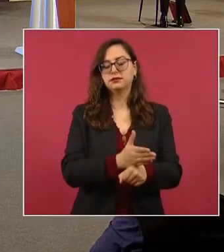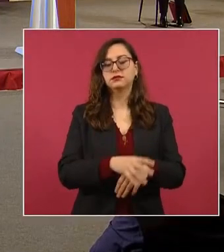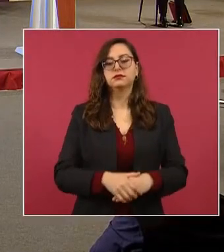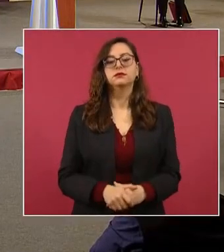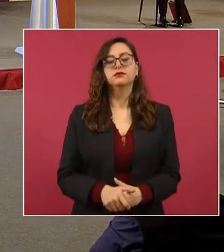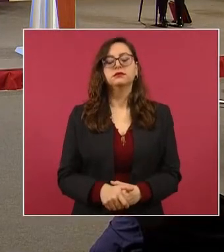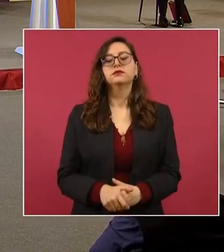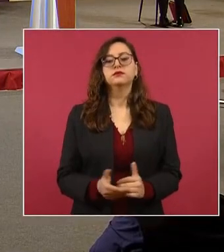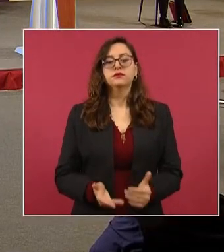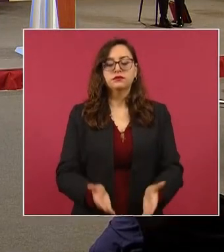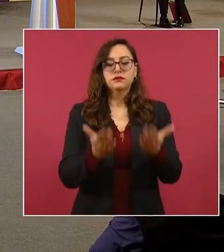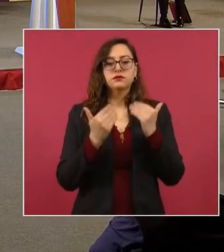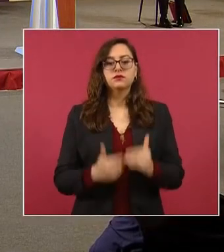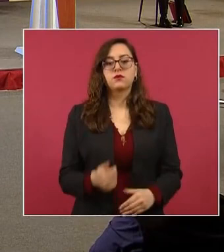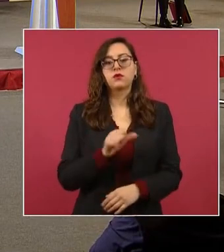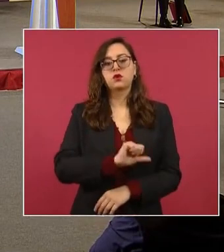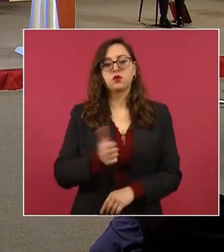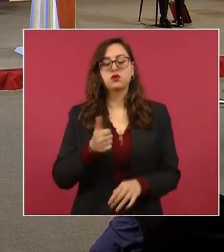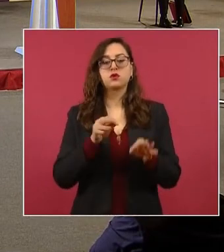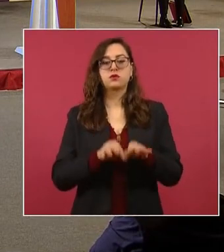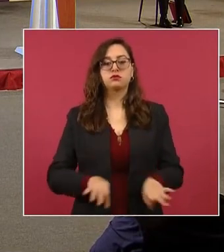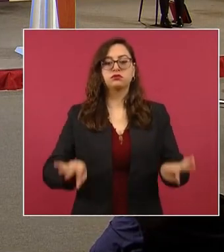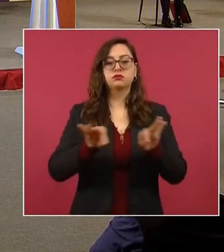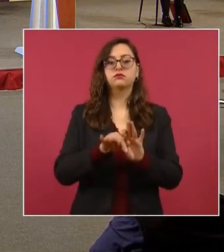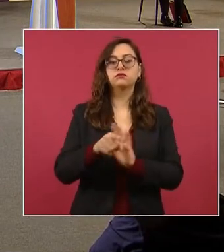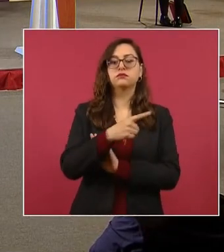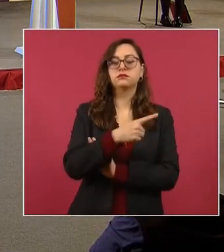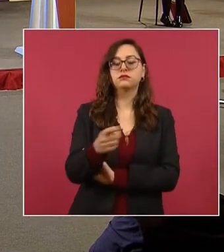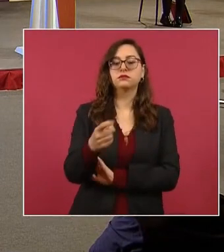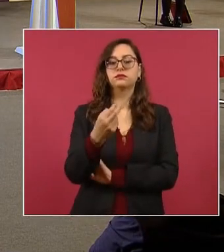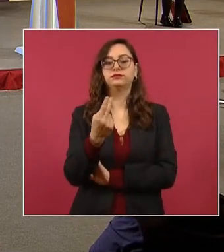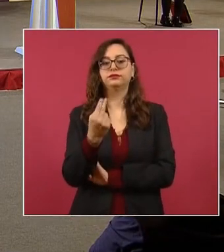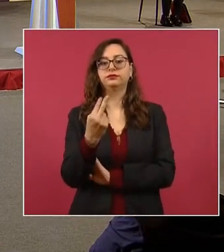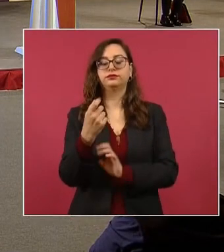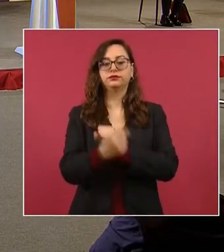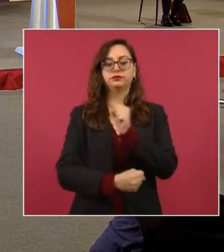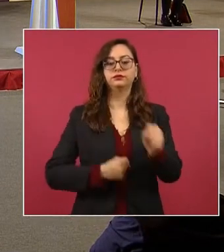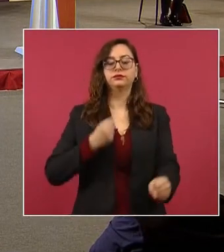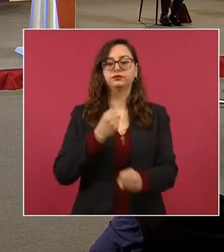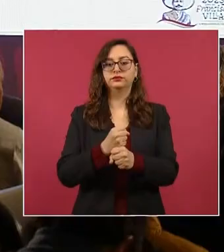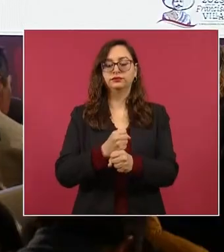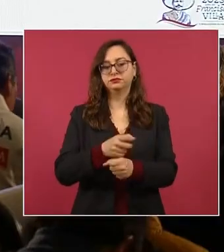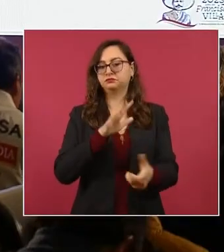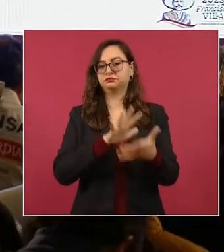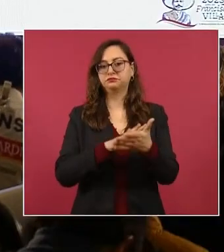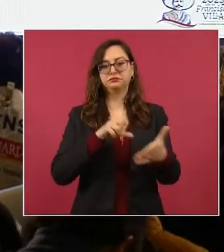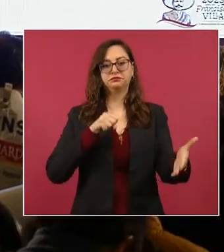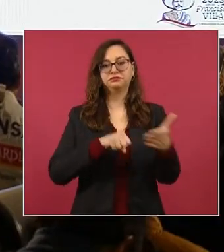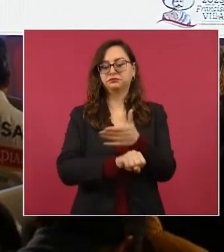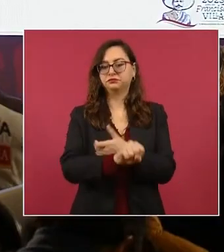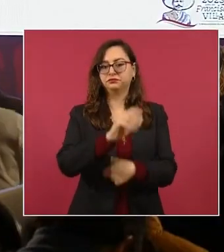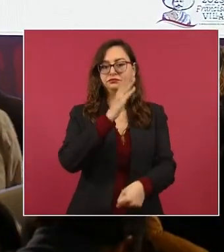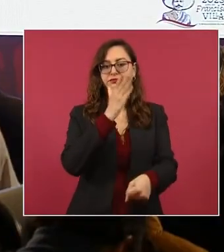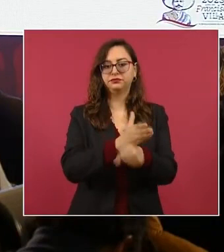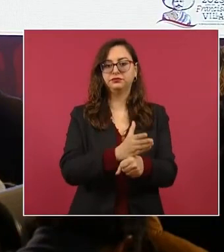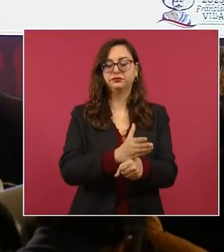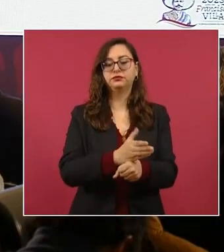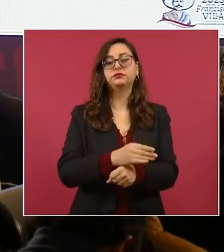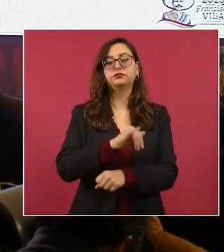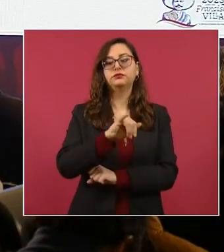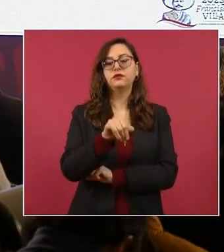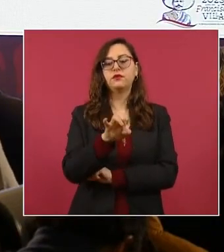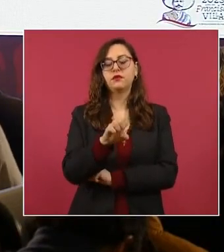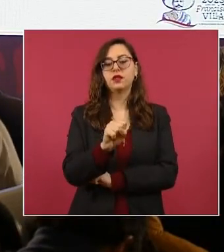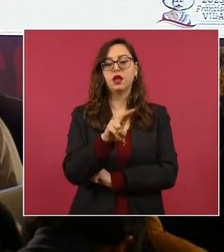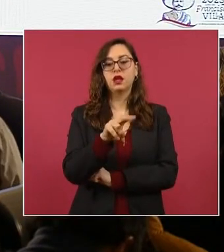Esta es otra sentencia relevante de 125 años de prisión en contra de Jesús Manuel N. La Fiscalía